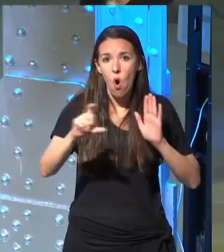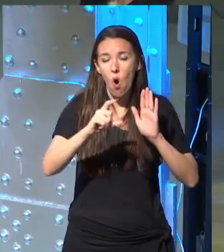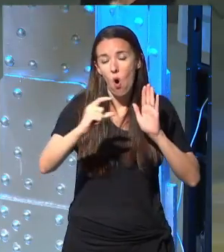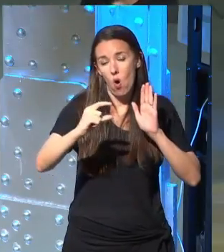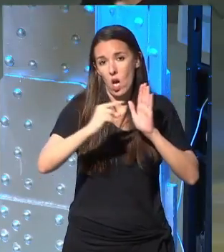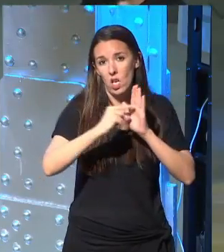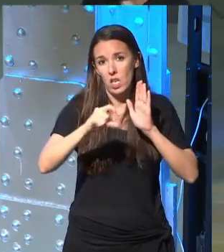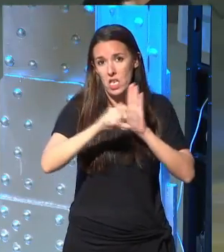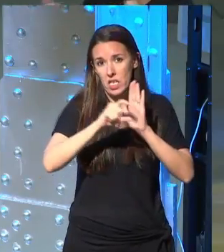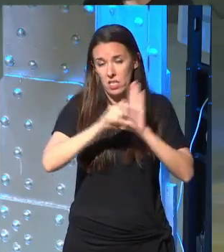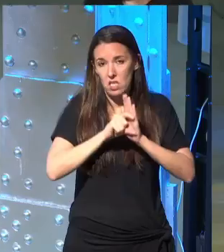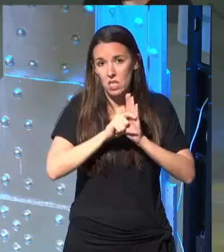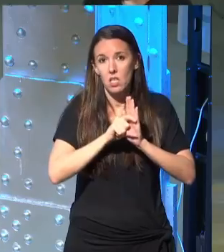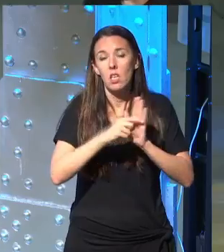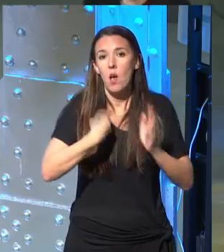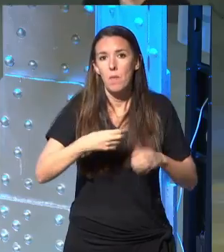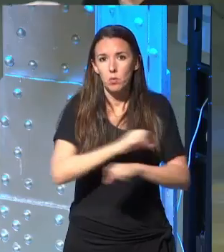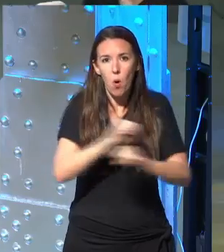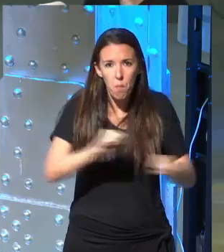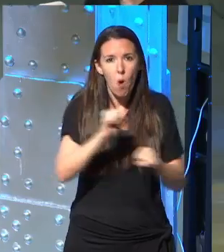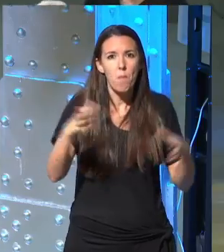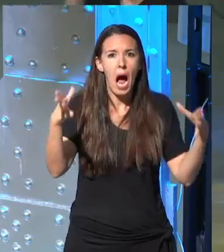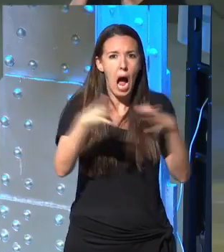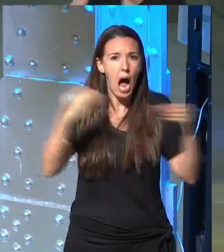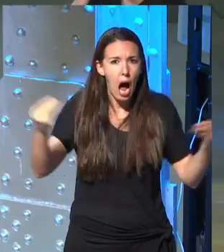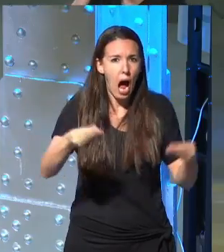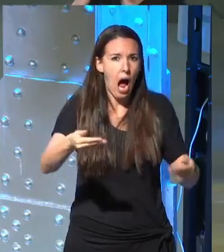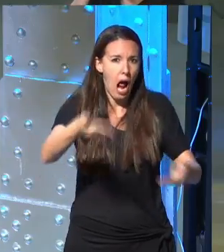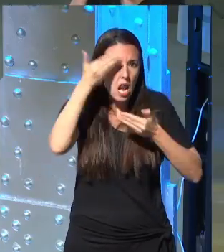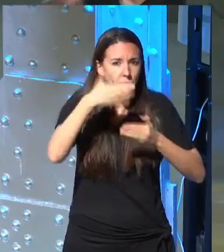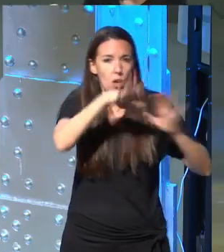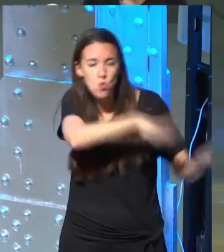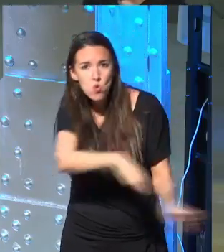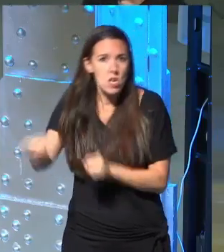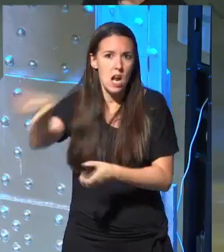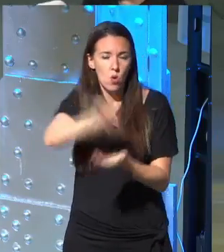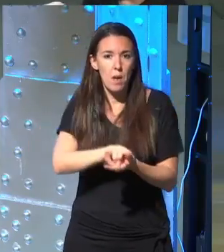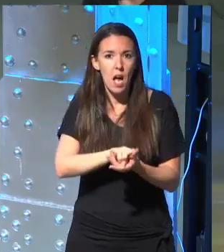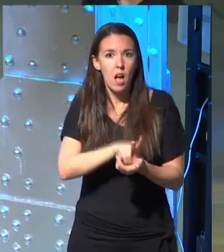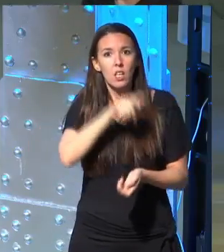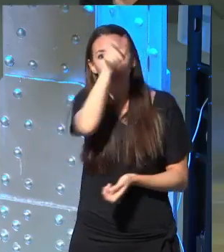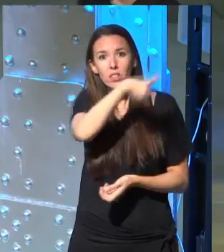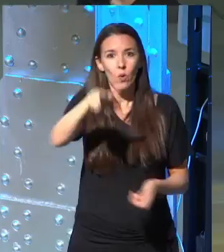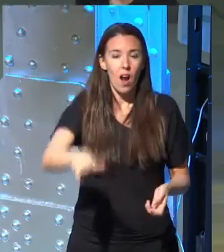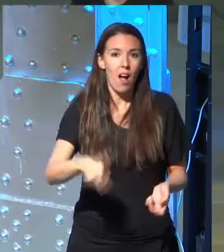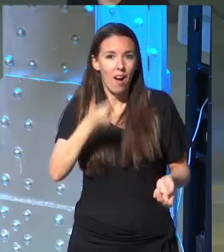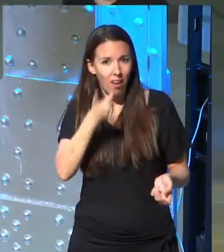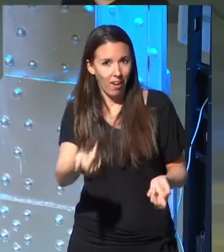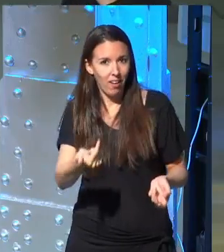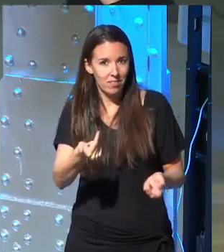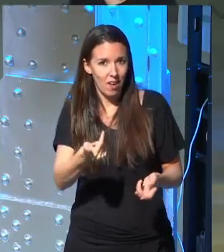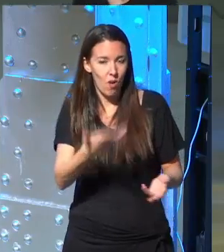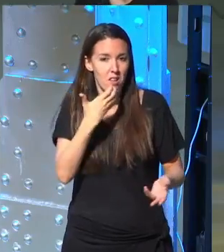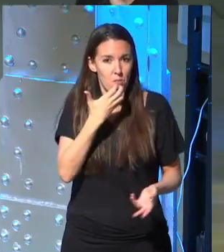os vamos a poner bombas y vamos a recuperar al Andalus, y la gente estaba muy de memes también, ¿sabes? La gente estaba en el mood, ¿sabes? Estaba en